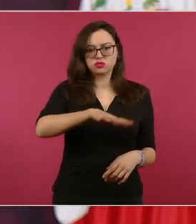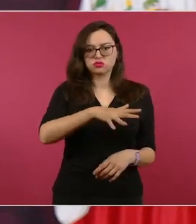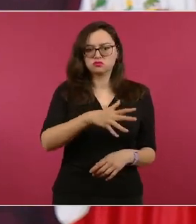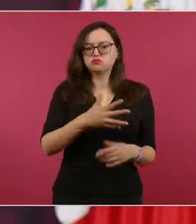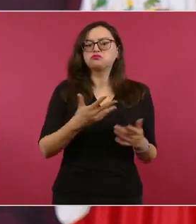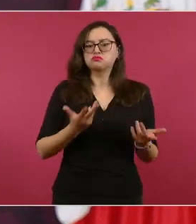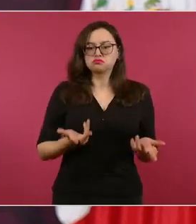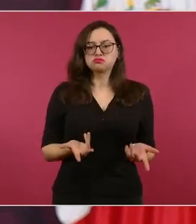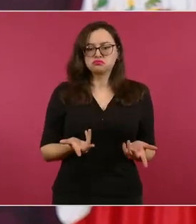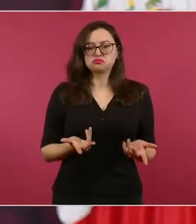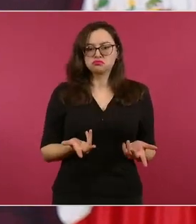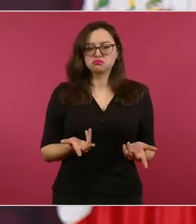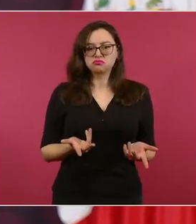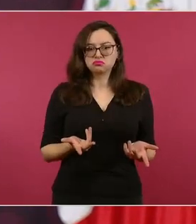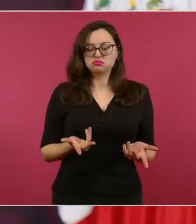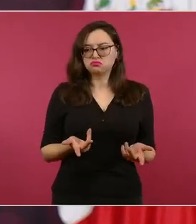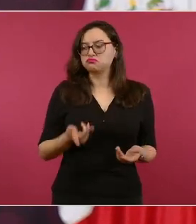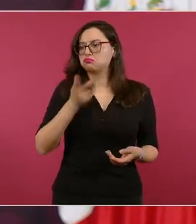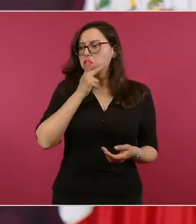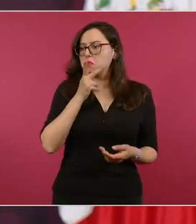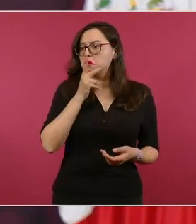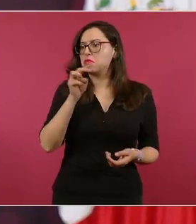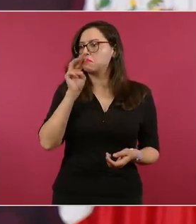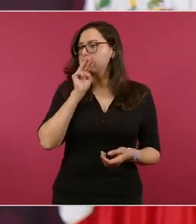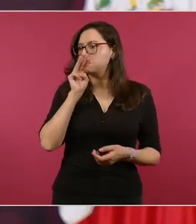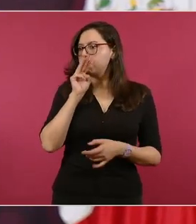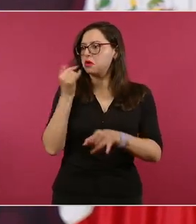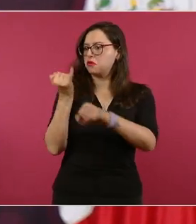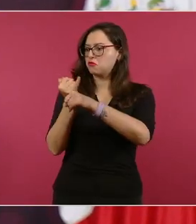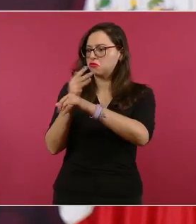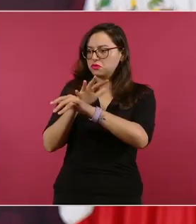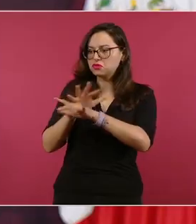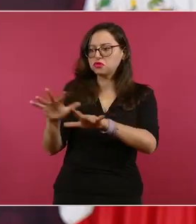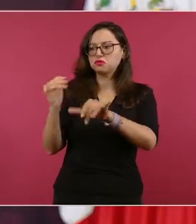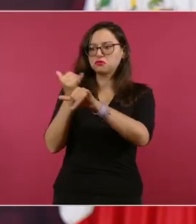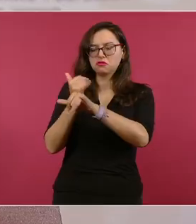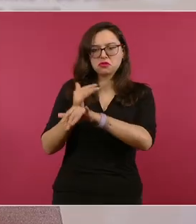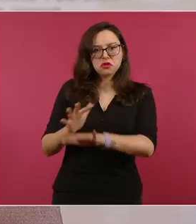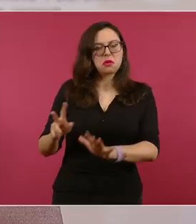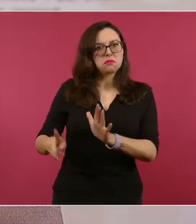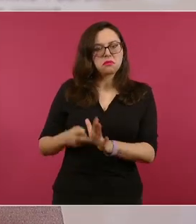dispuestos a informarle a los padres cómo avanzamos,